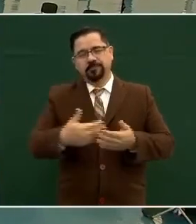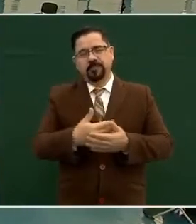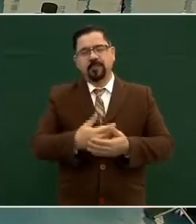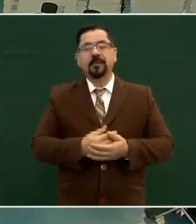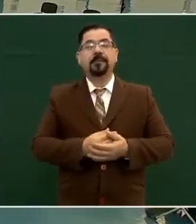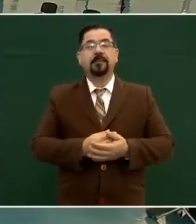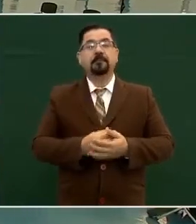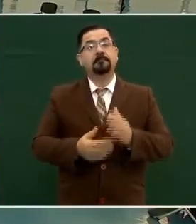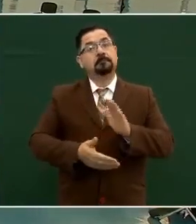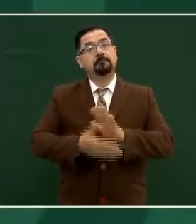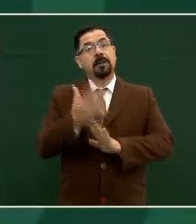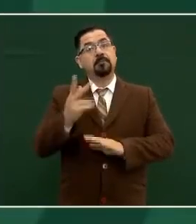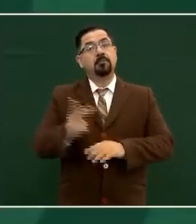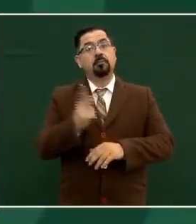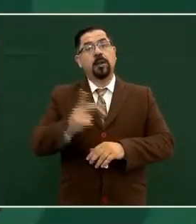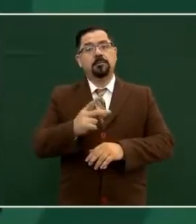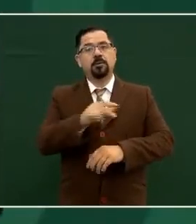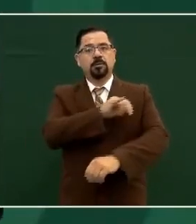Vamos a Yécora,